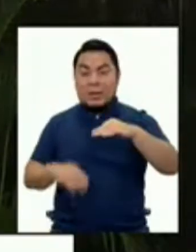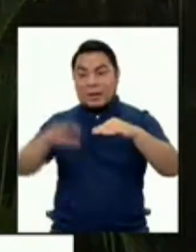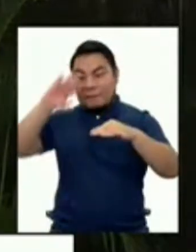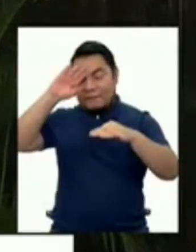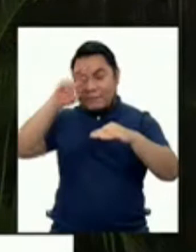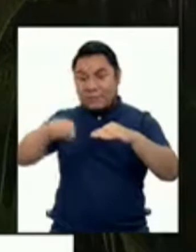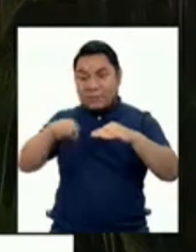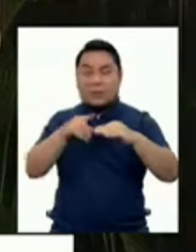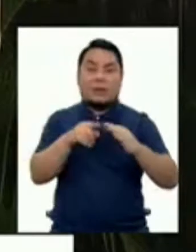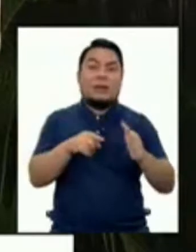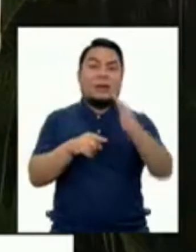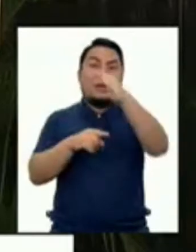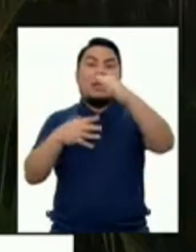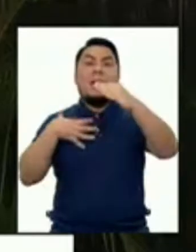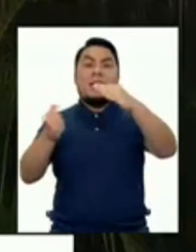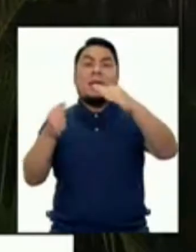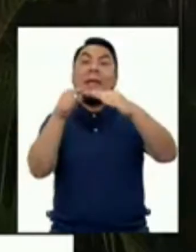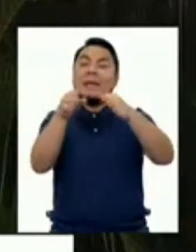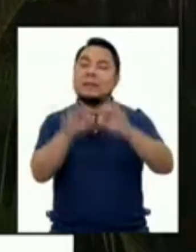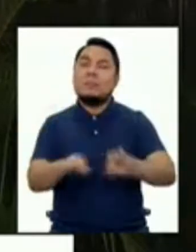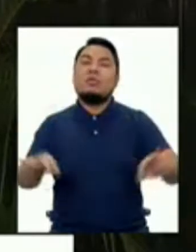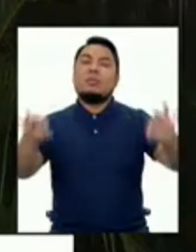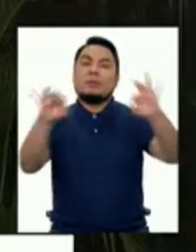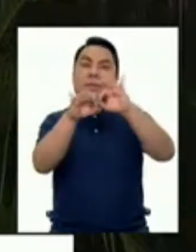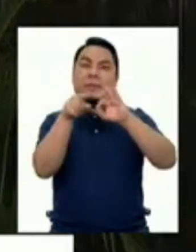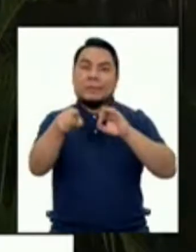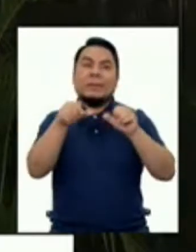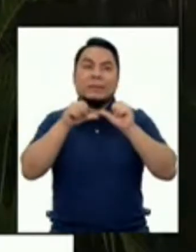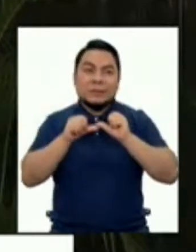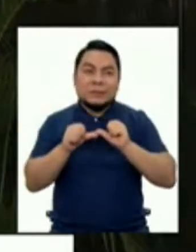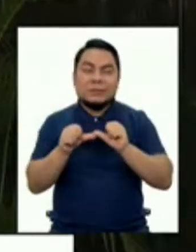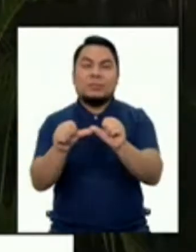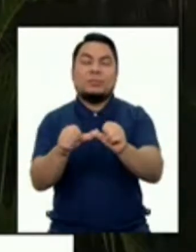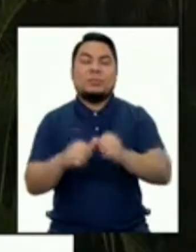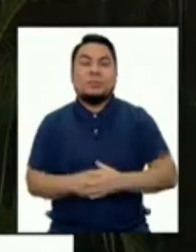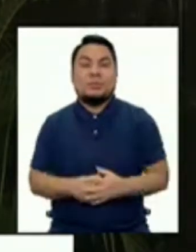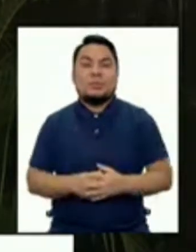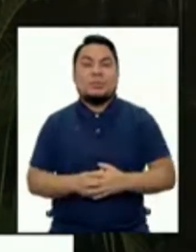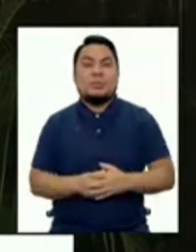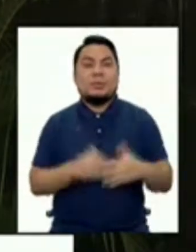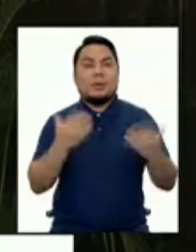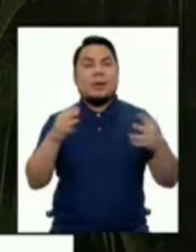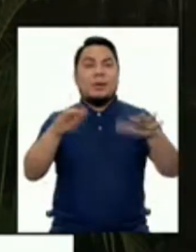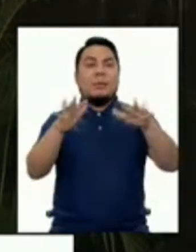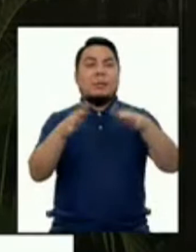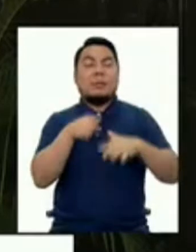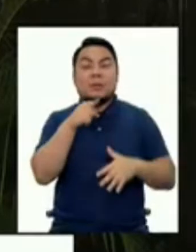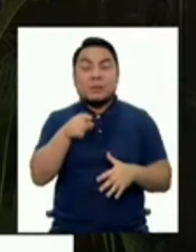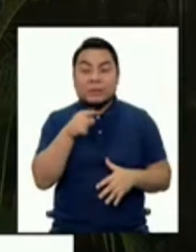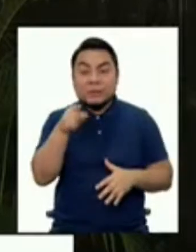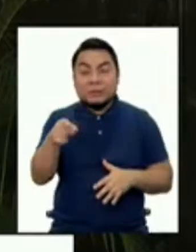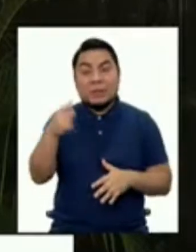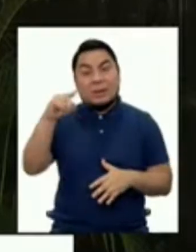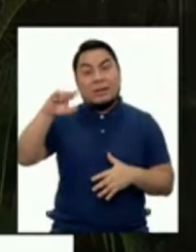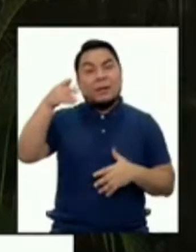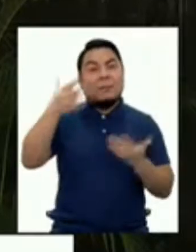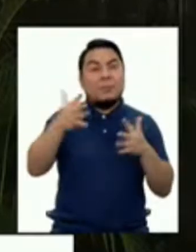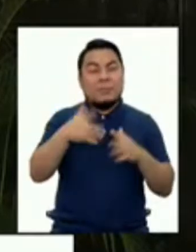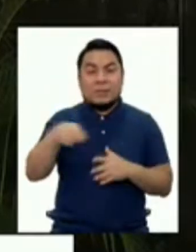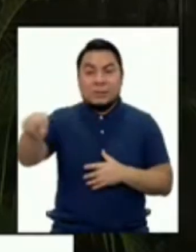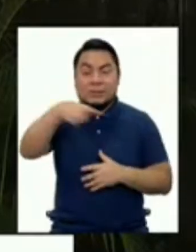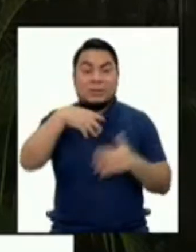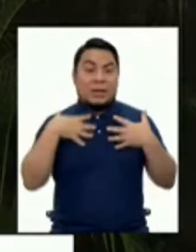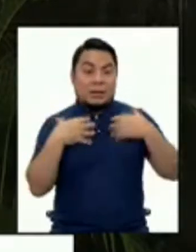esto es lo que es sumamente importante. Y eso tenemos que continuar. Más o menos la proporción que tenemos entre